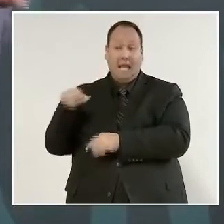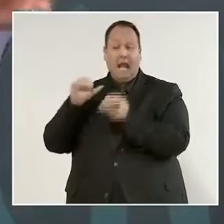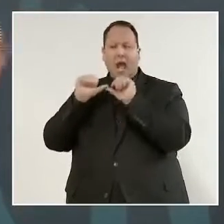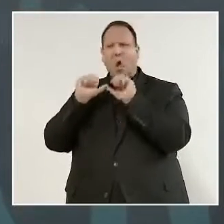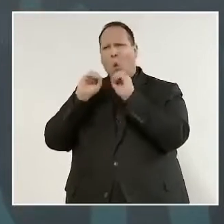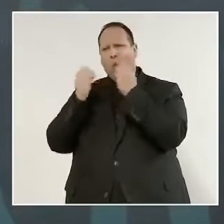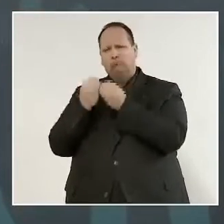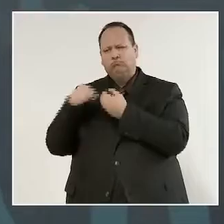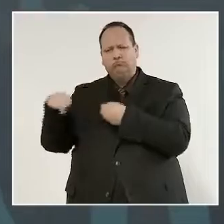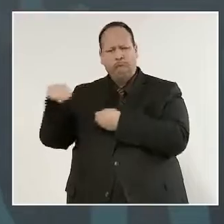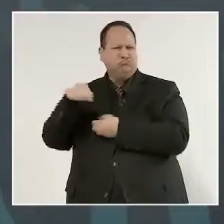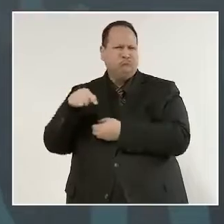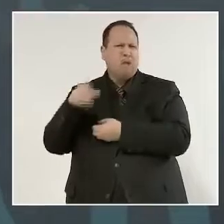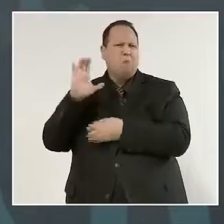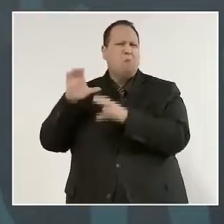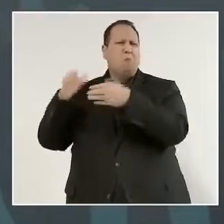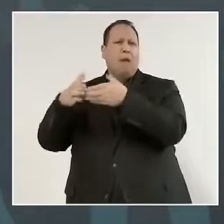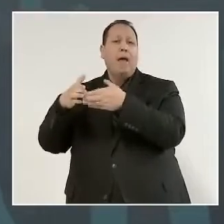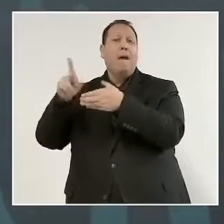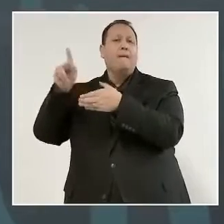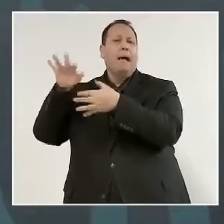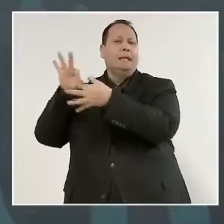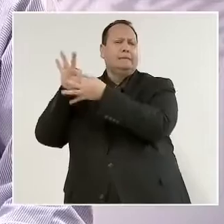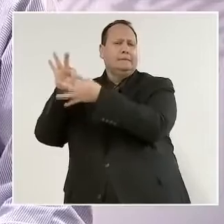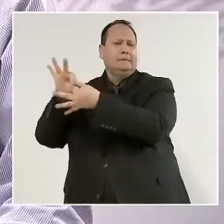como un sector del PAN,